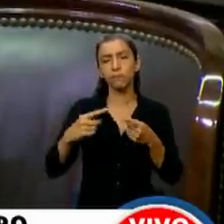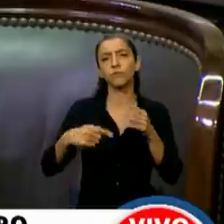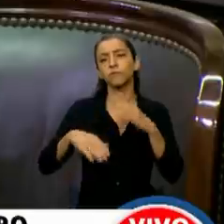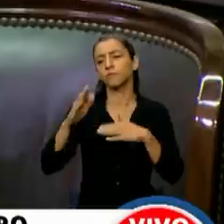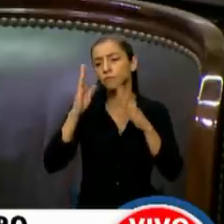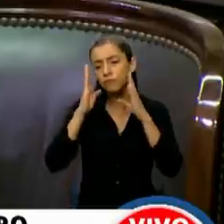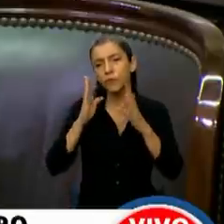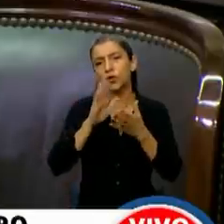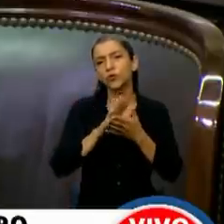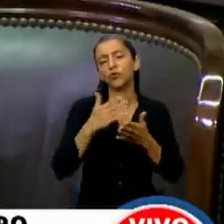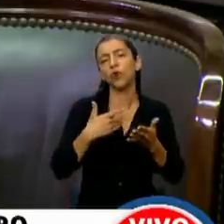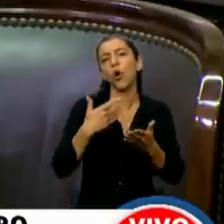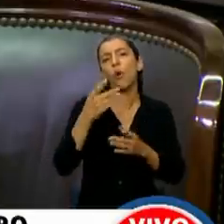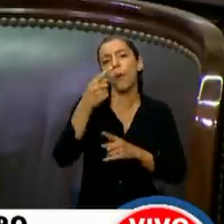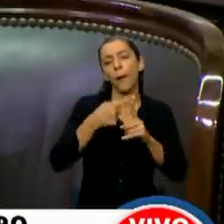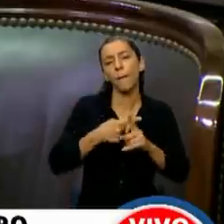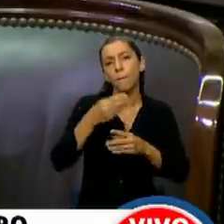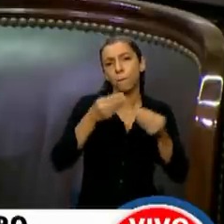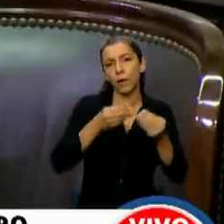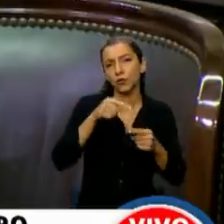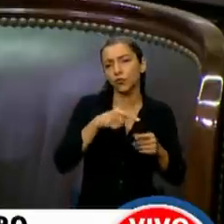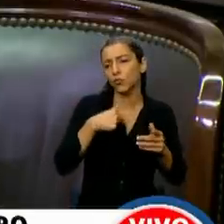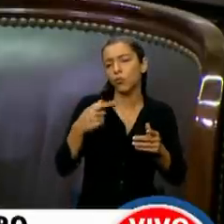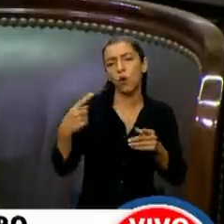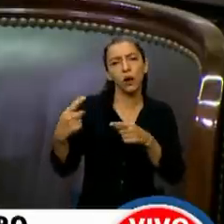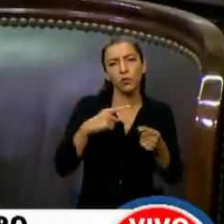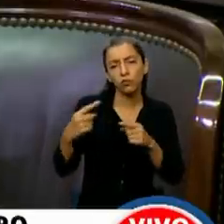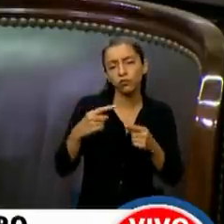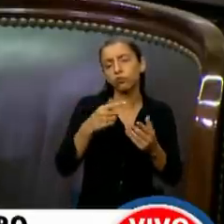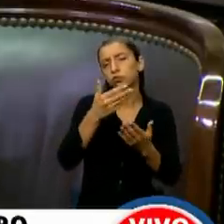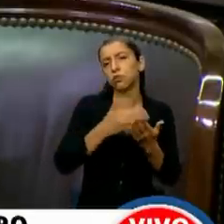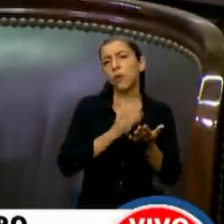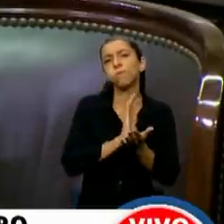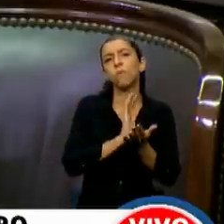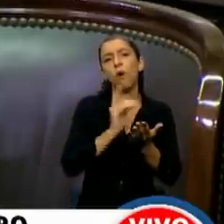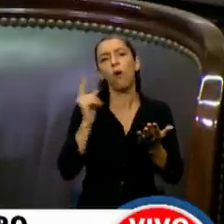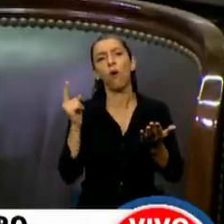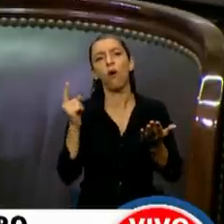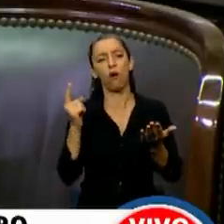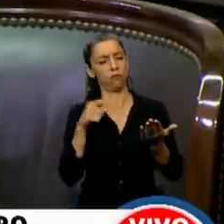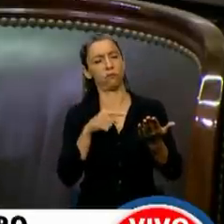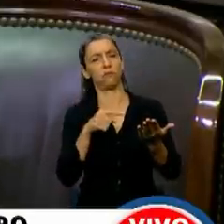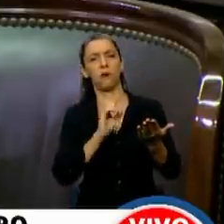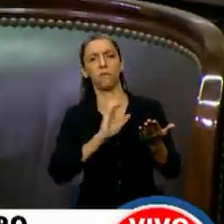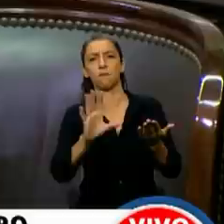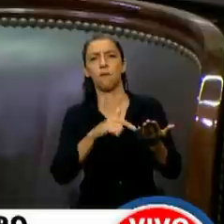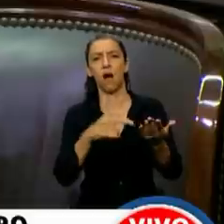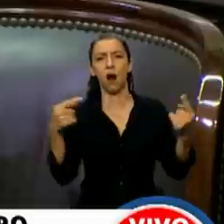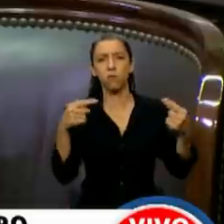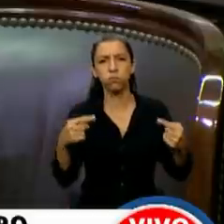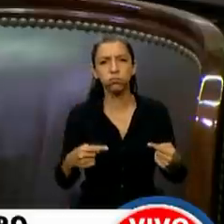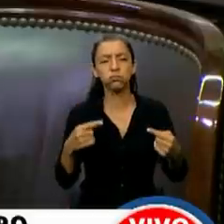del presupuesto 2022 como algo mal diseñado como algo inconsistente